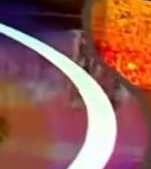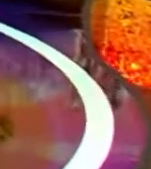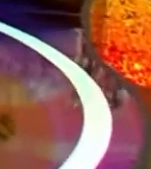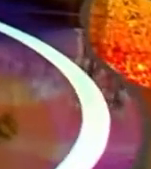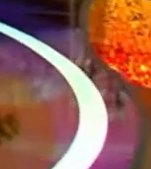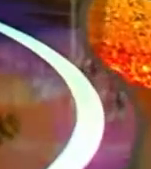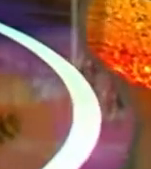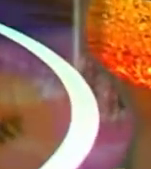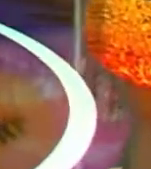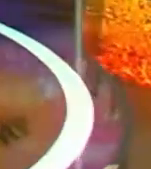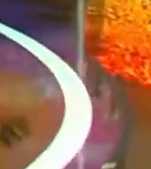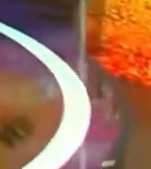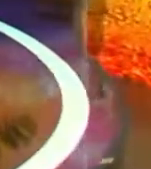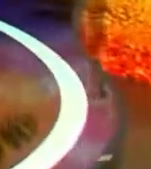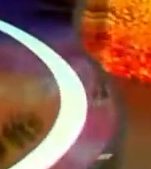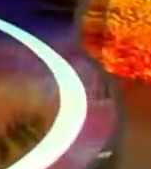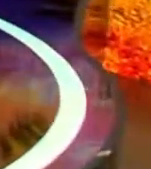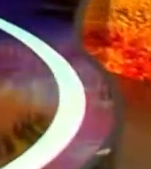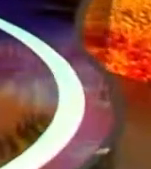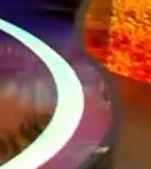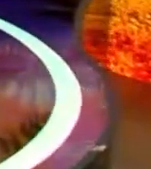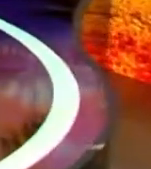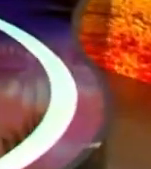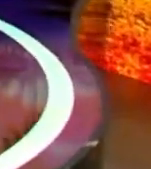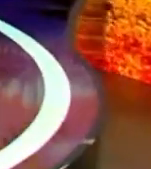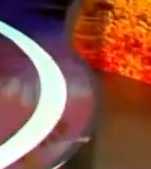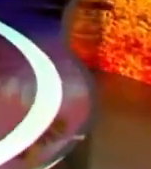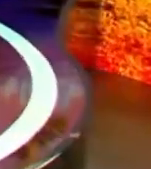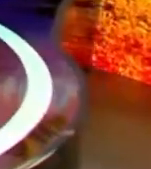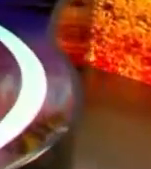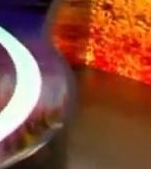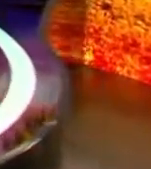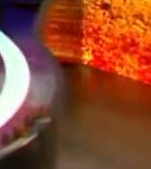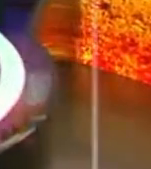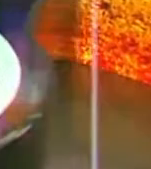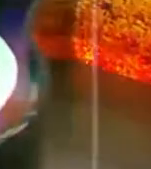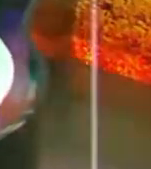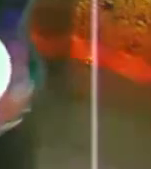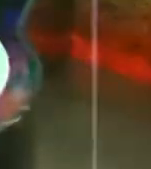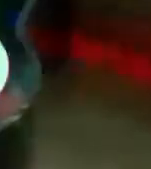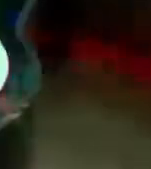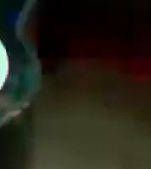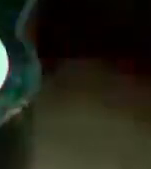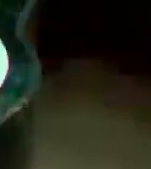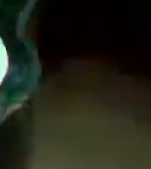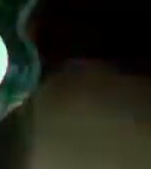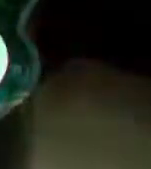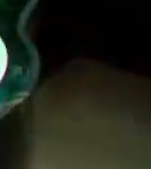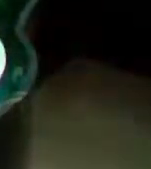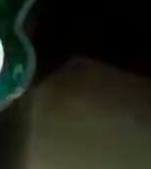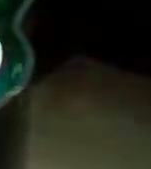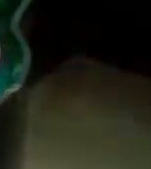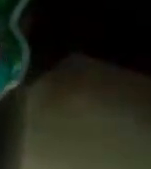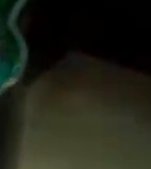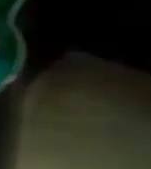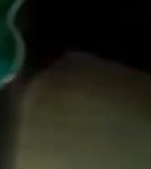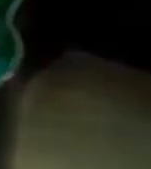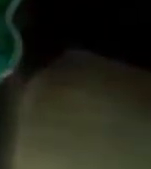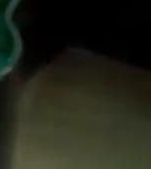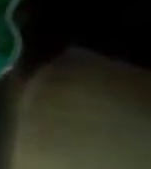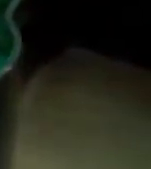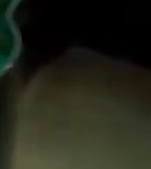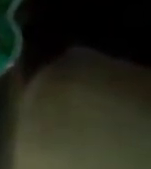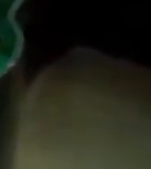Congreso Futuro. Vamos a continuar tras la exposición de este documental para presentar a uno de